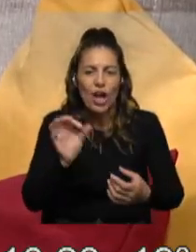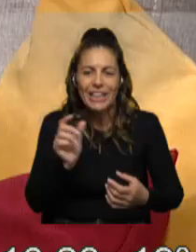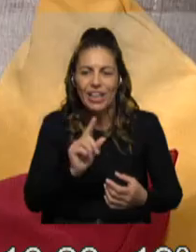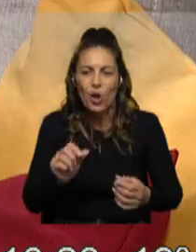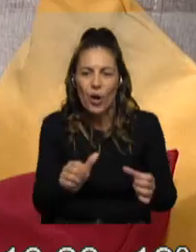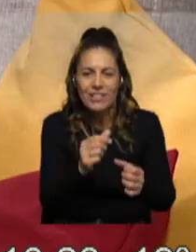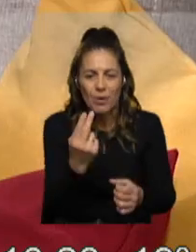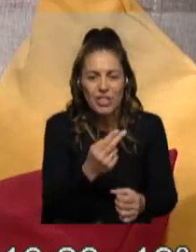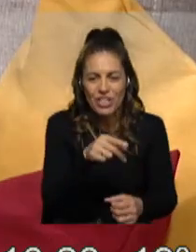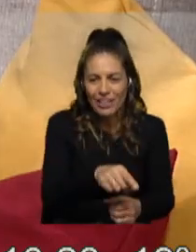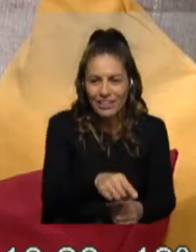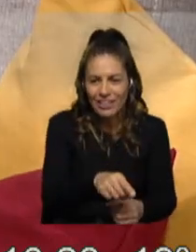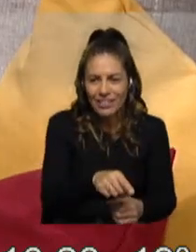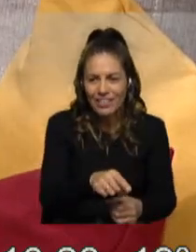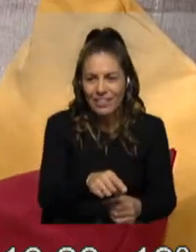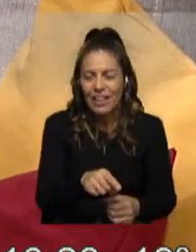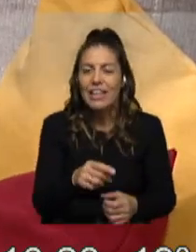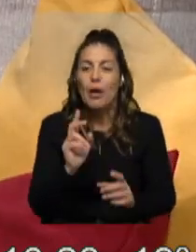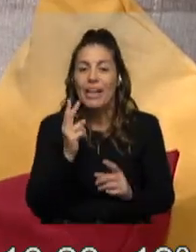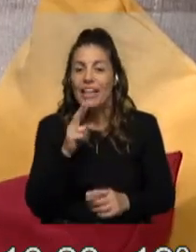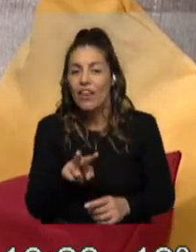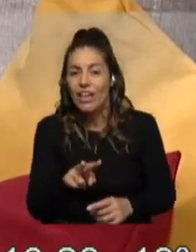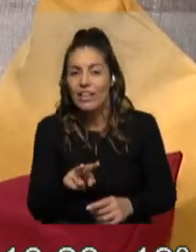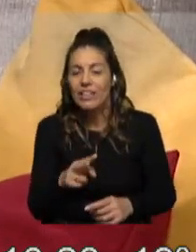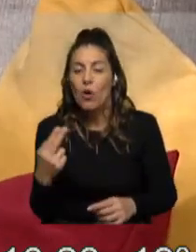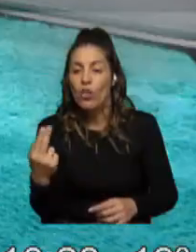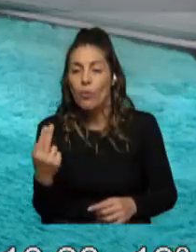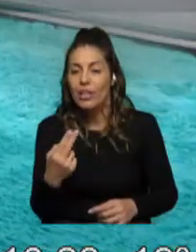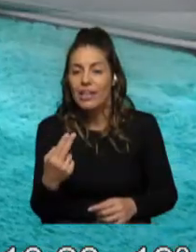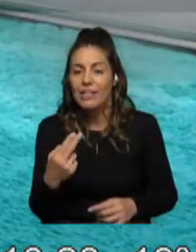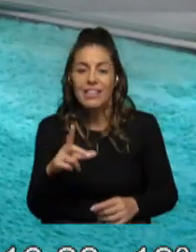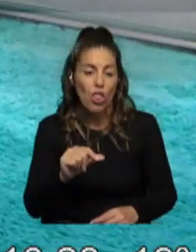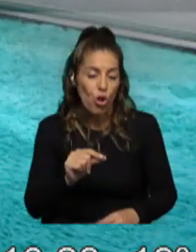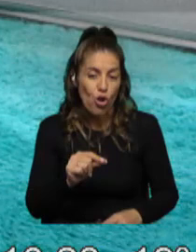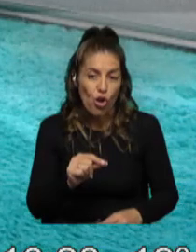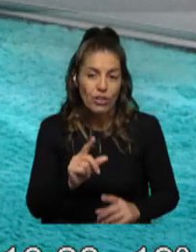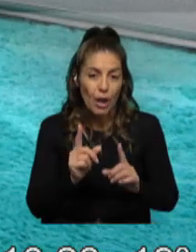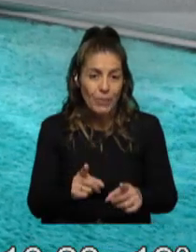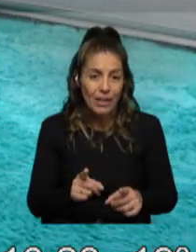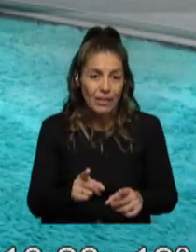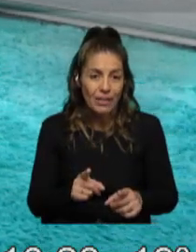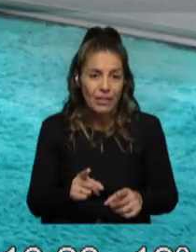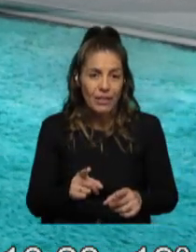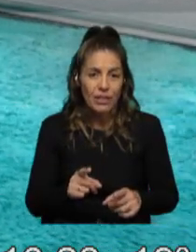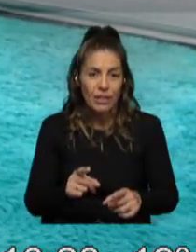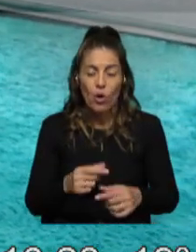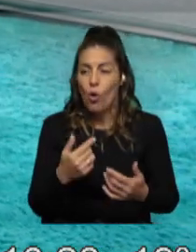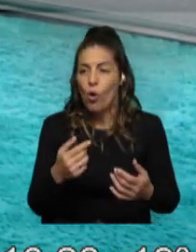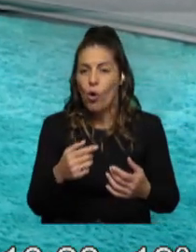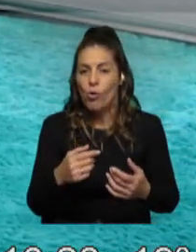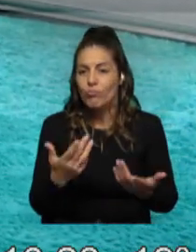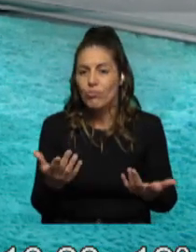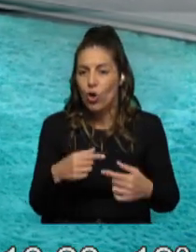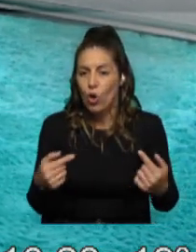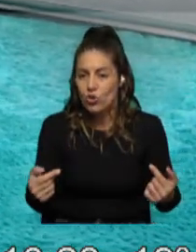ver cuando si va a orinar y tiene alguna dolencia física. Me duele la cadera, tengo una cistitis o tengo una irritación de. Lo